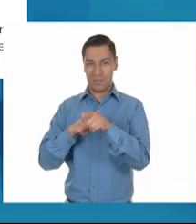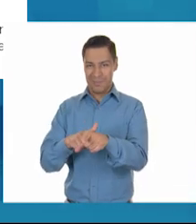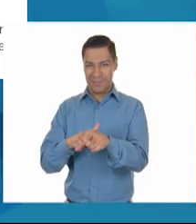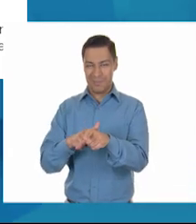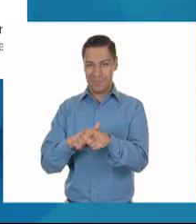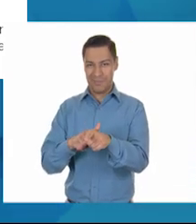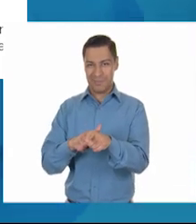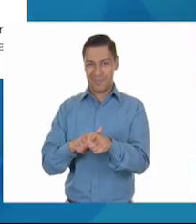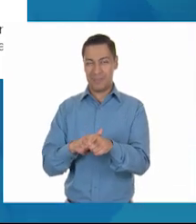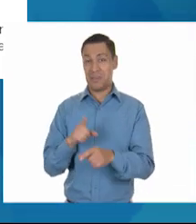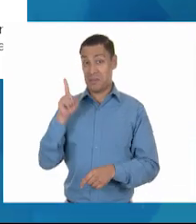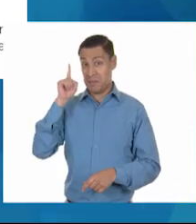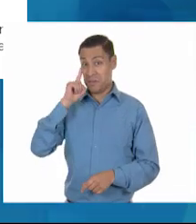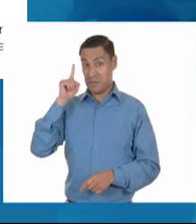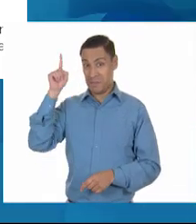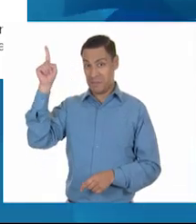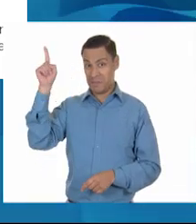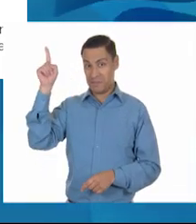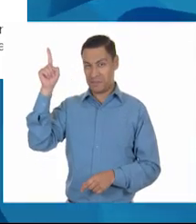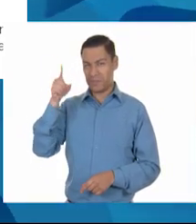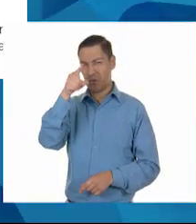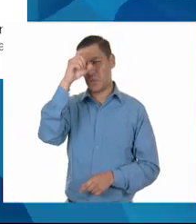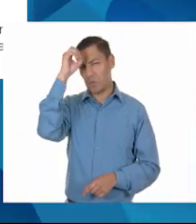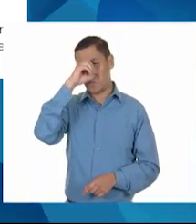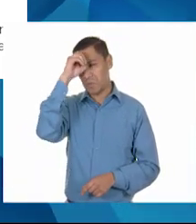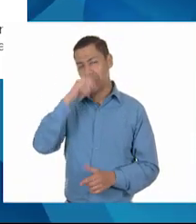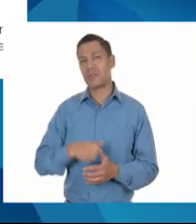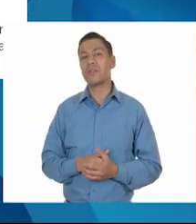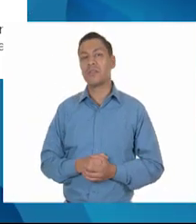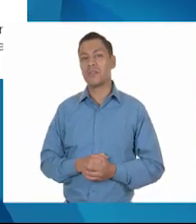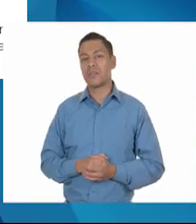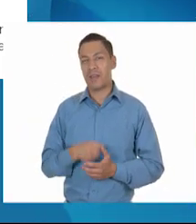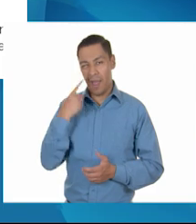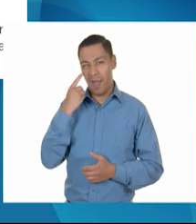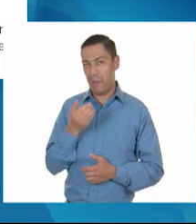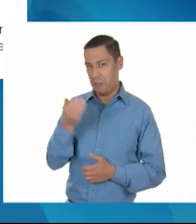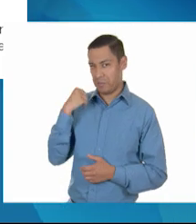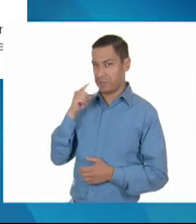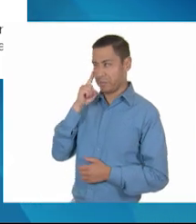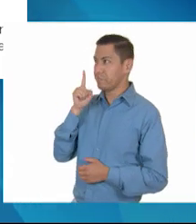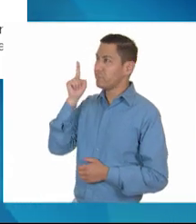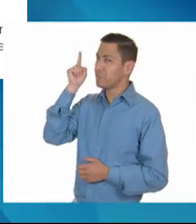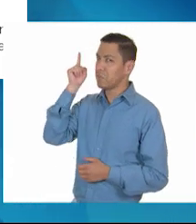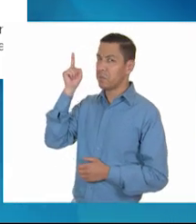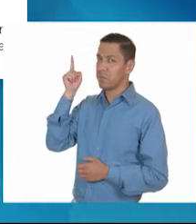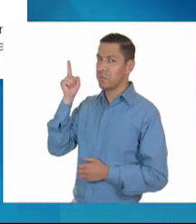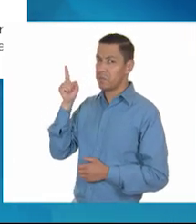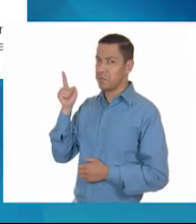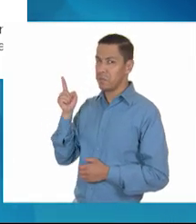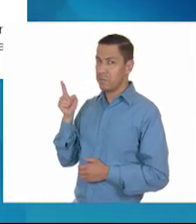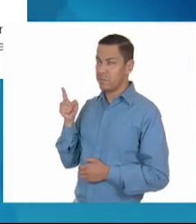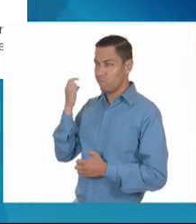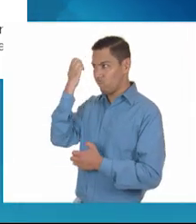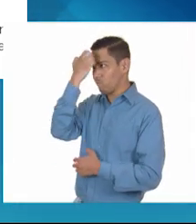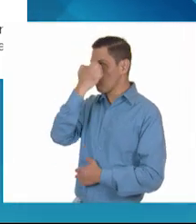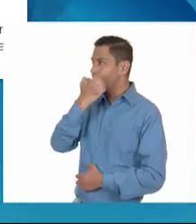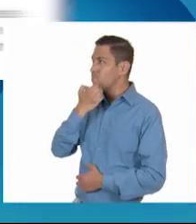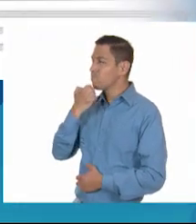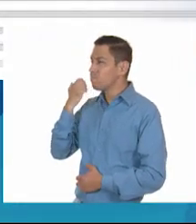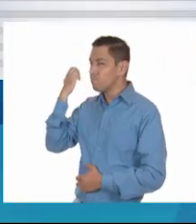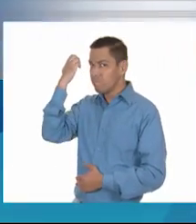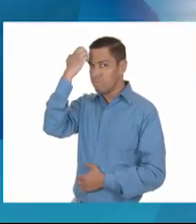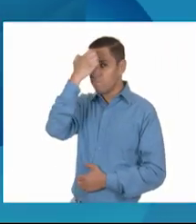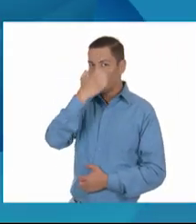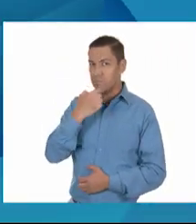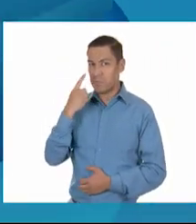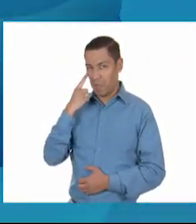¿Y tú, Juan Carlos, qué opinas? Veamos. Podría ser, no sé, qué tal algo como lo que sigue.